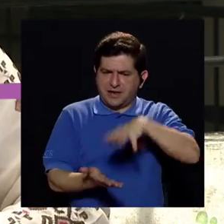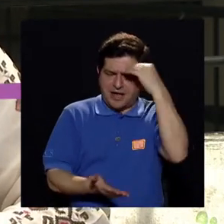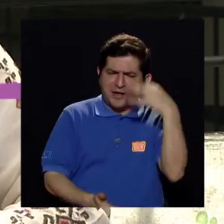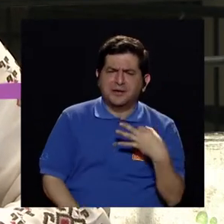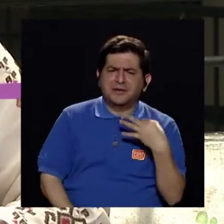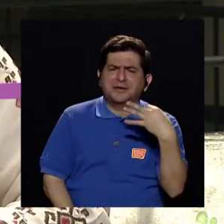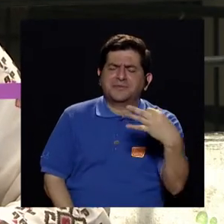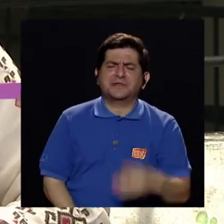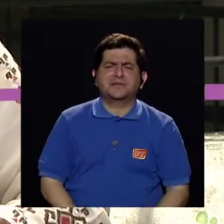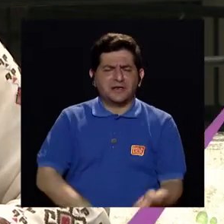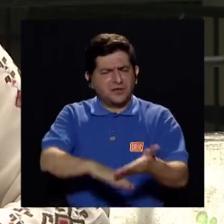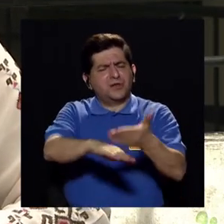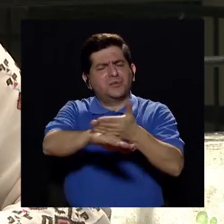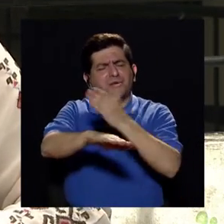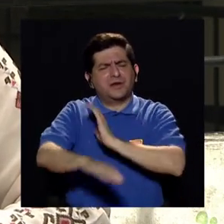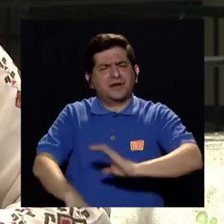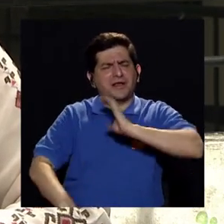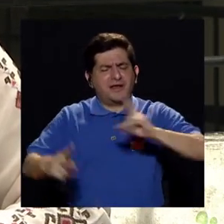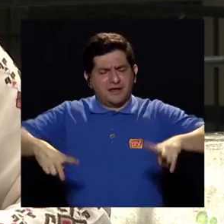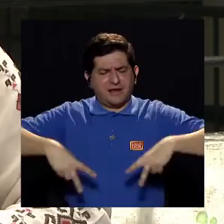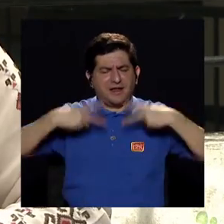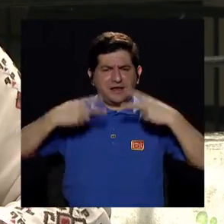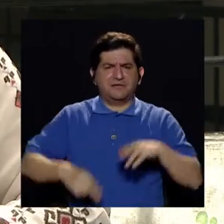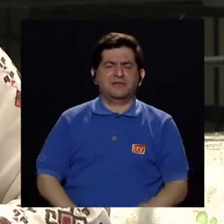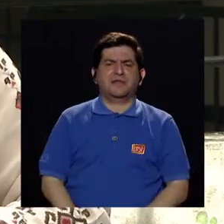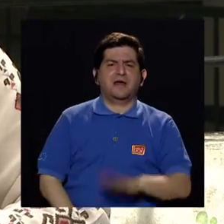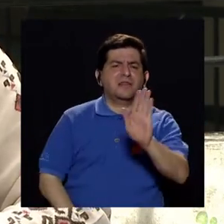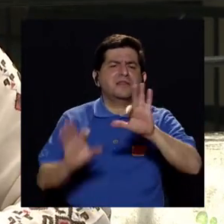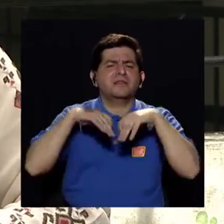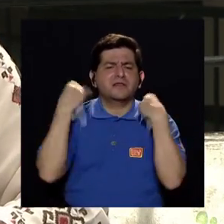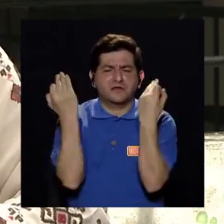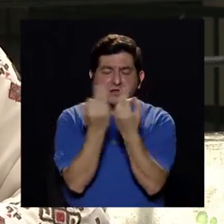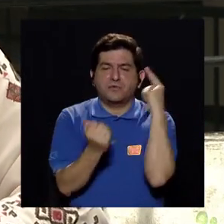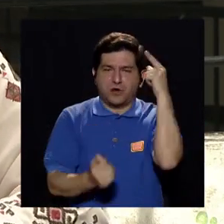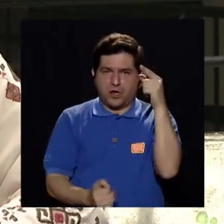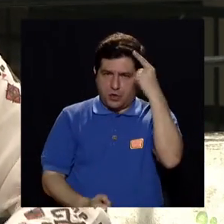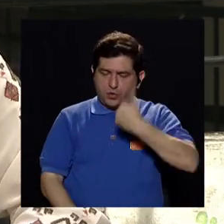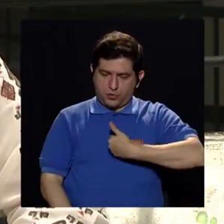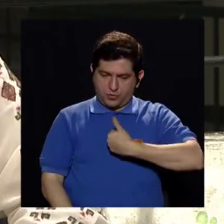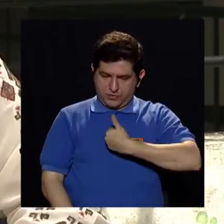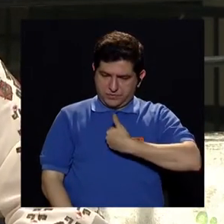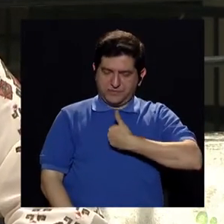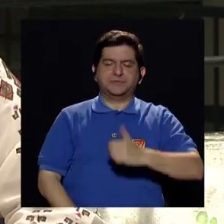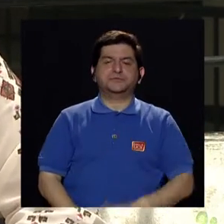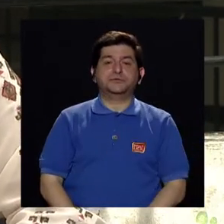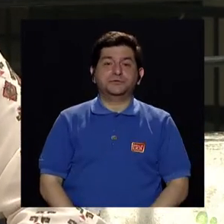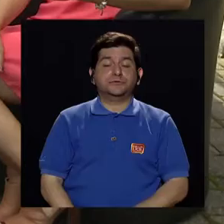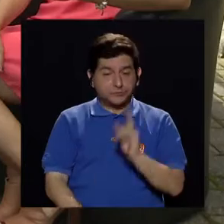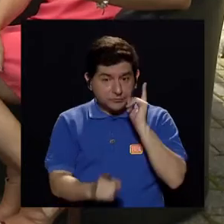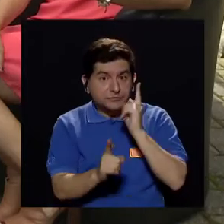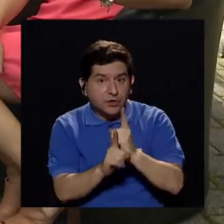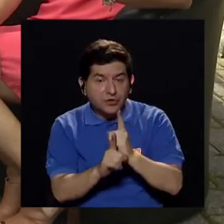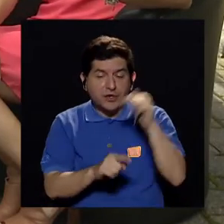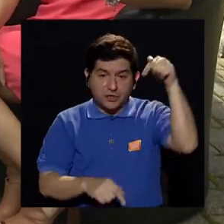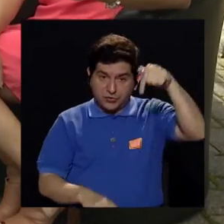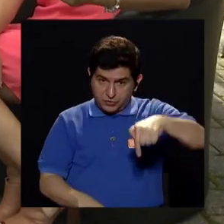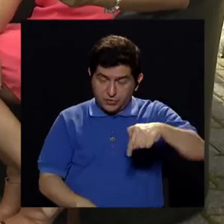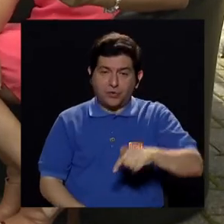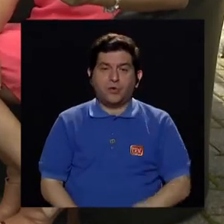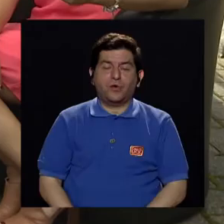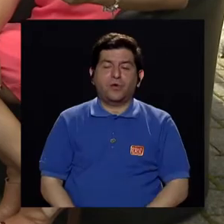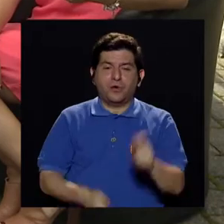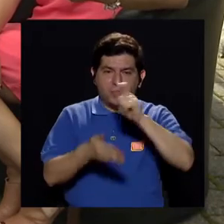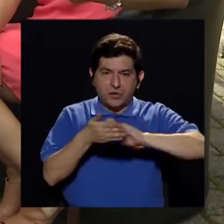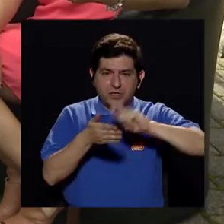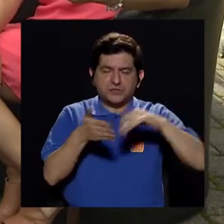cada día y mejorar esa calidad de vida de los suyos, de su familia y por supuesto de nosotras mismas. Así es, y hoy nos encontramos desde